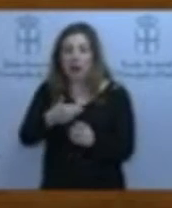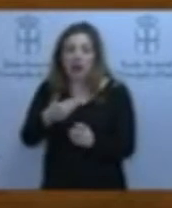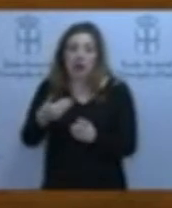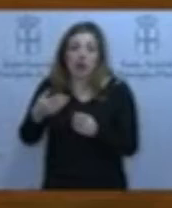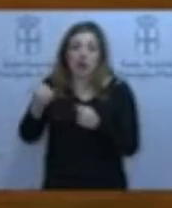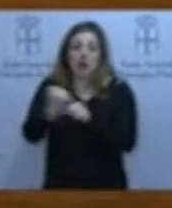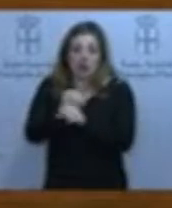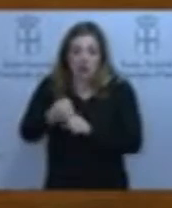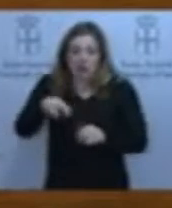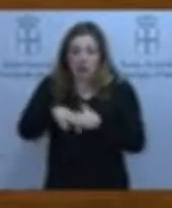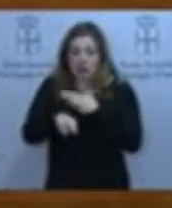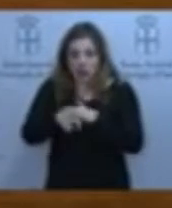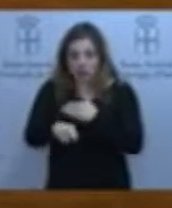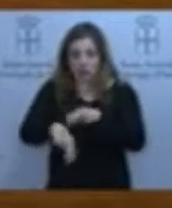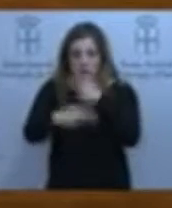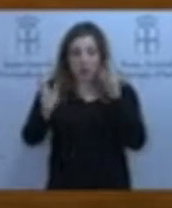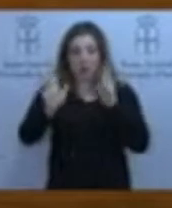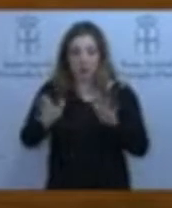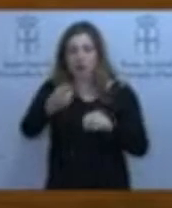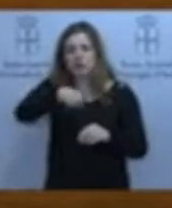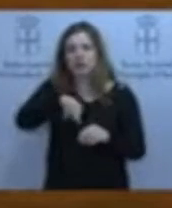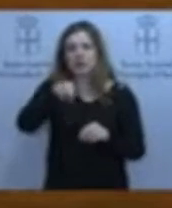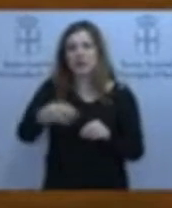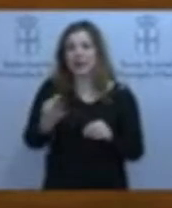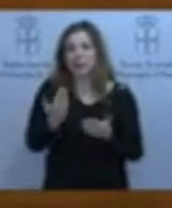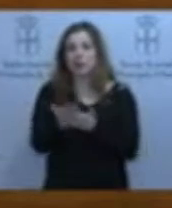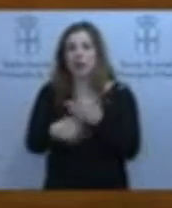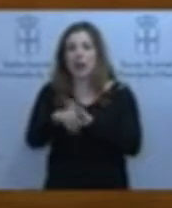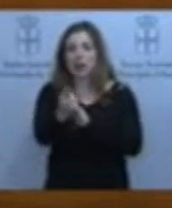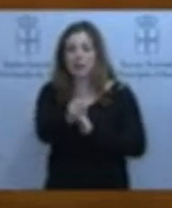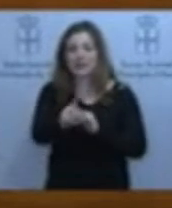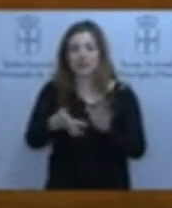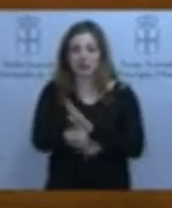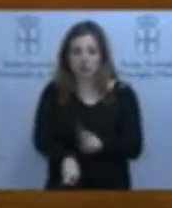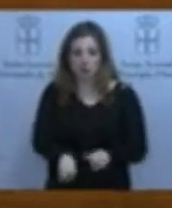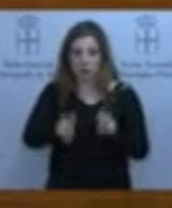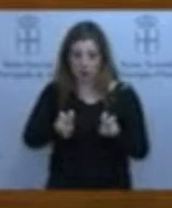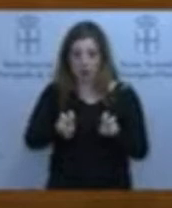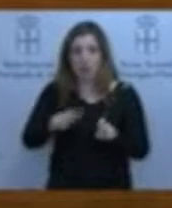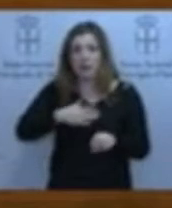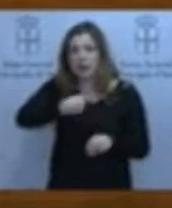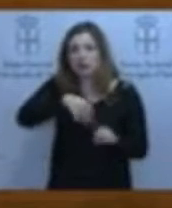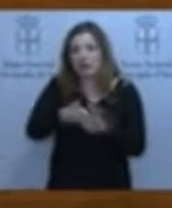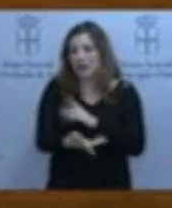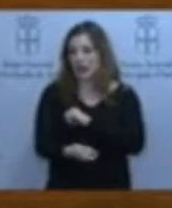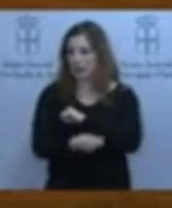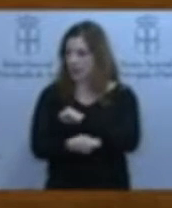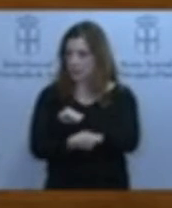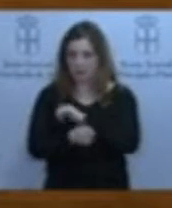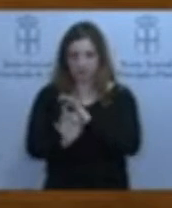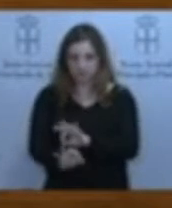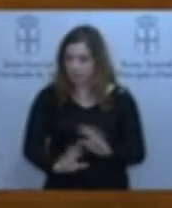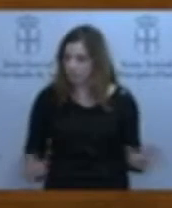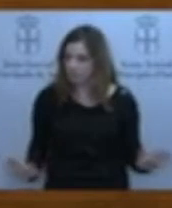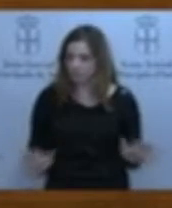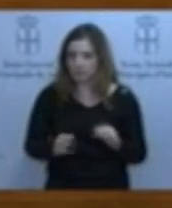públicos. Pero claro, lo que tenemos aquí es una proposición no de ley nueva que para nosotros es una trampa. Para